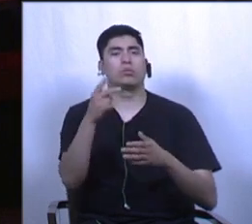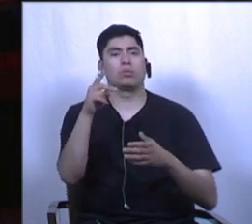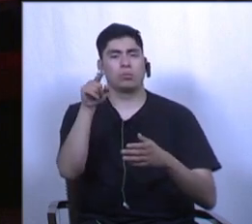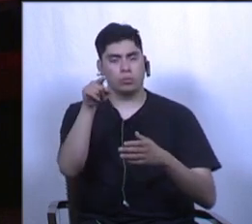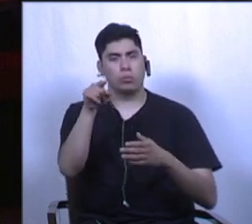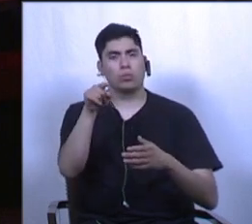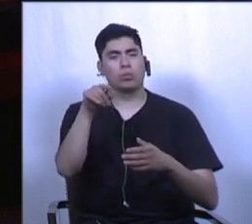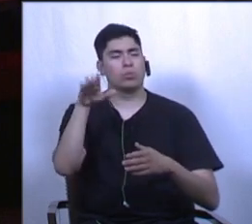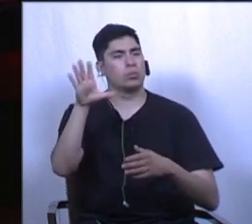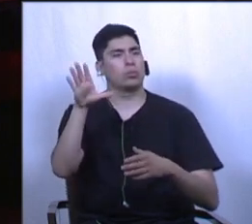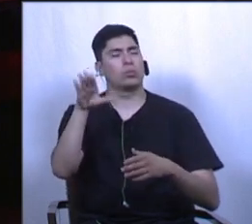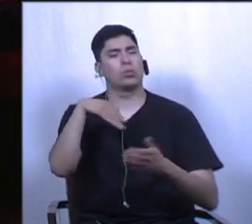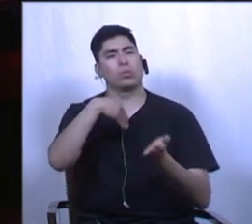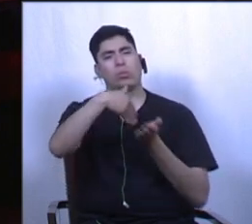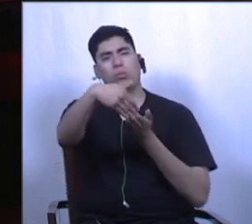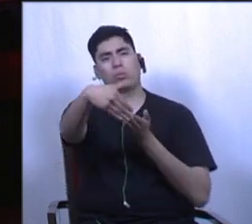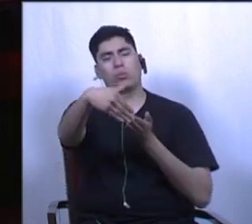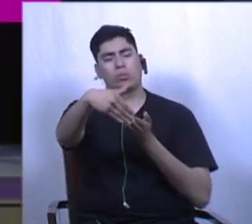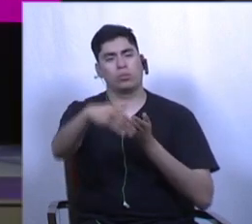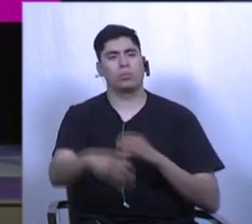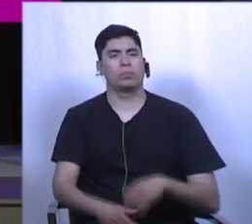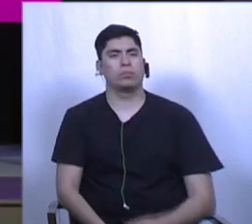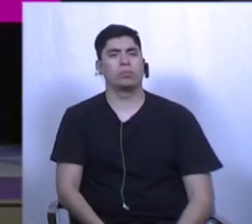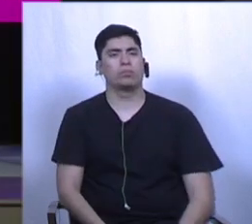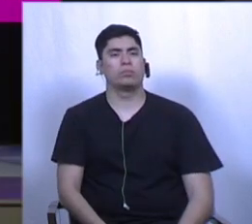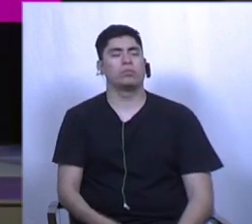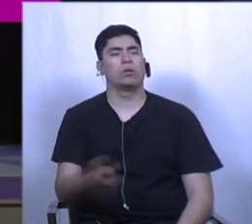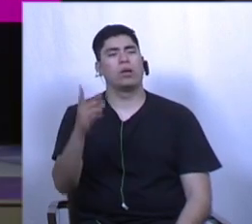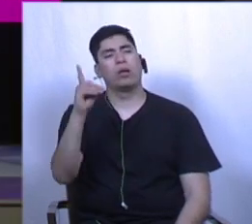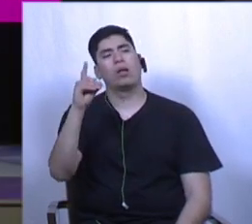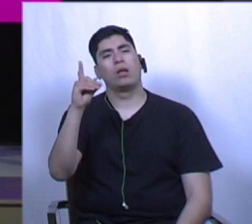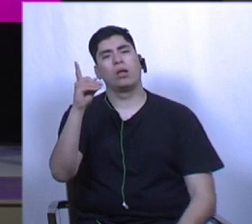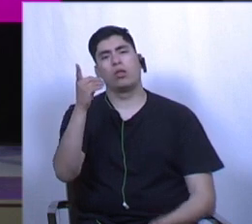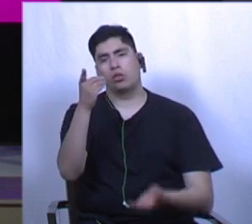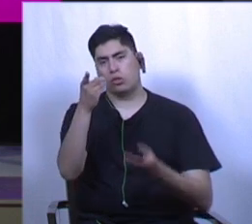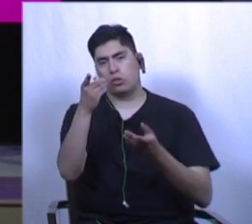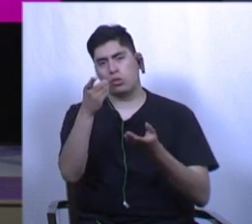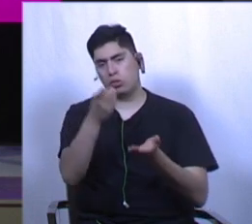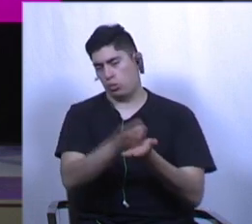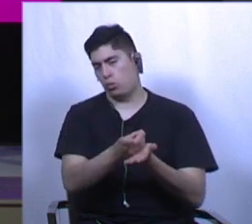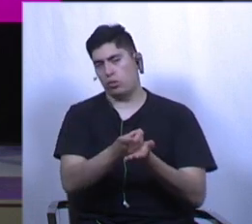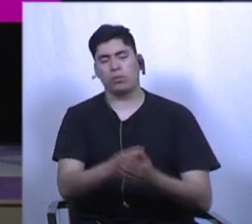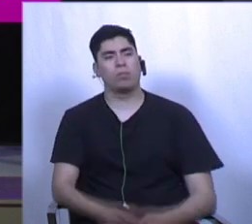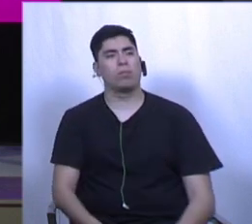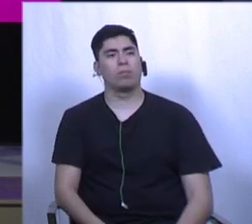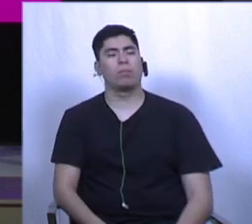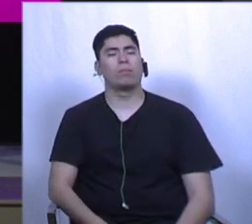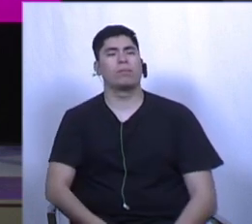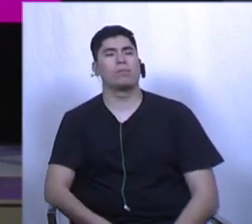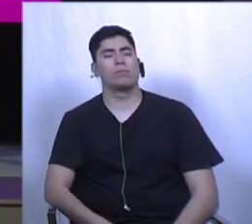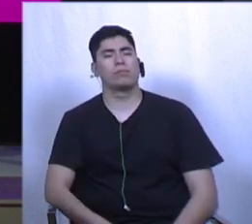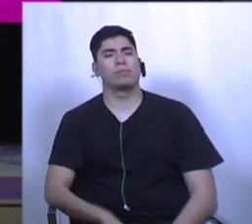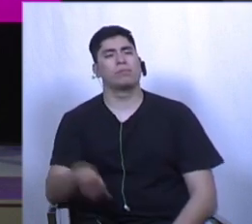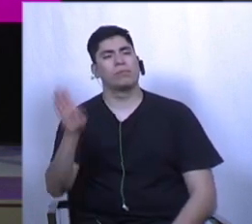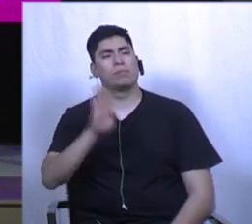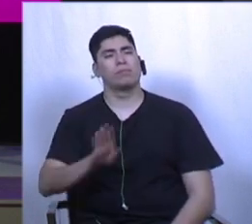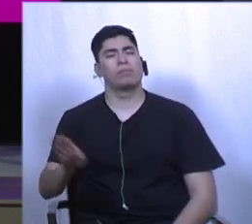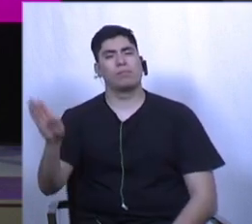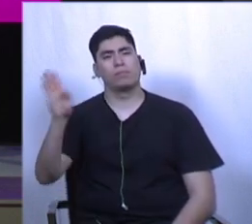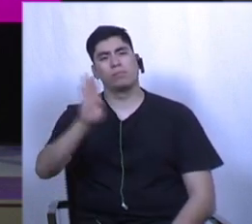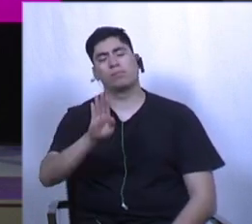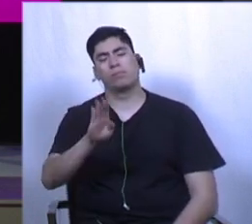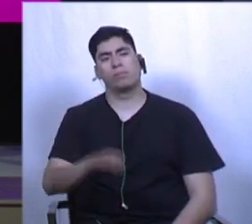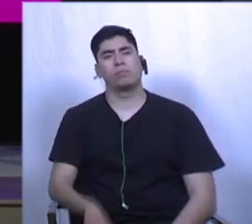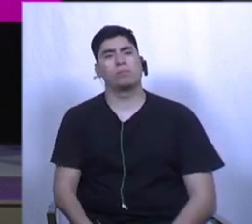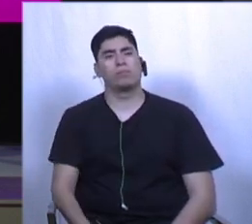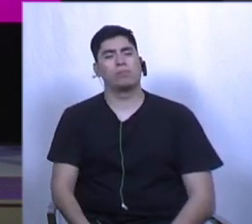y también financiamiento mediante los proyectos del intestino británico. Y básicamente lo que estamos